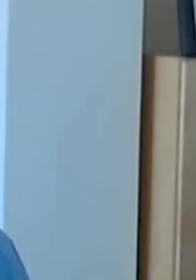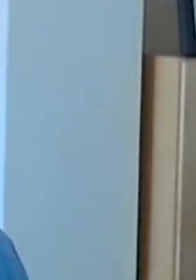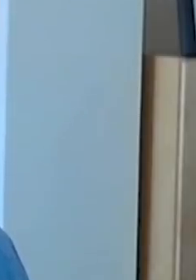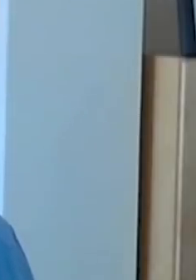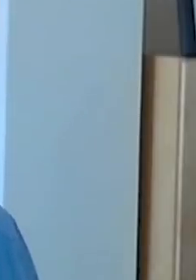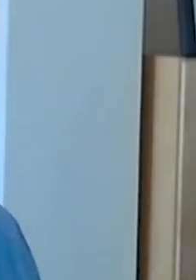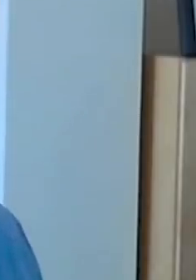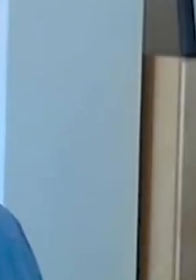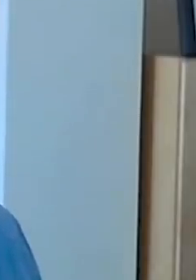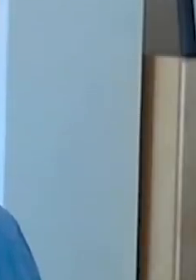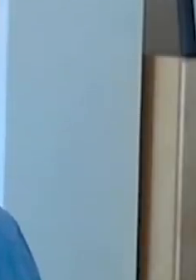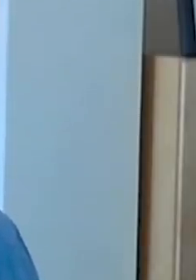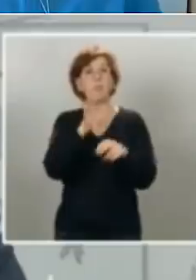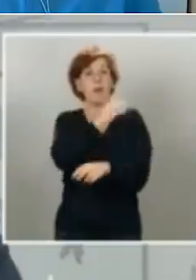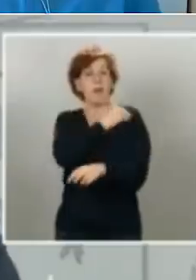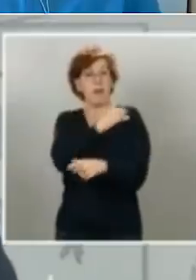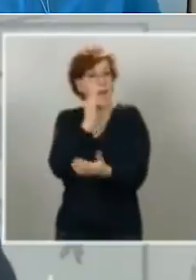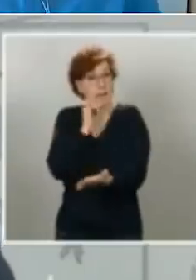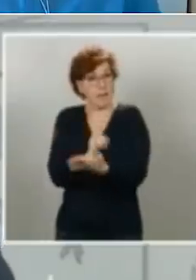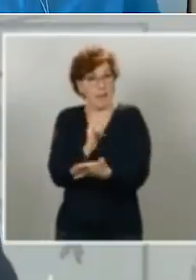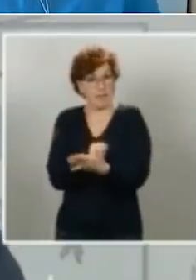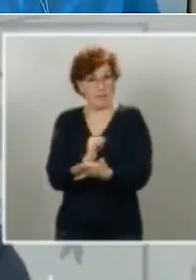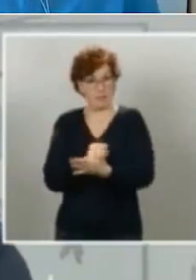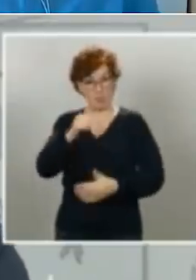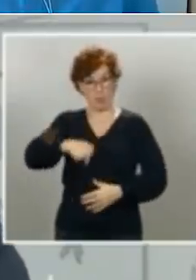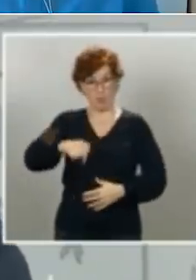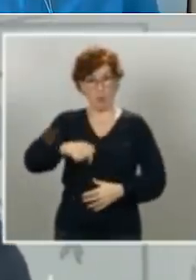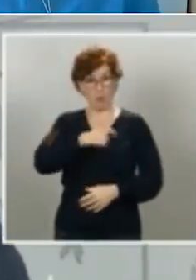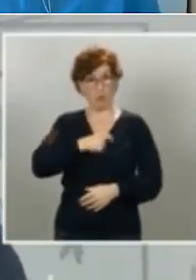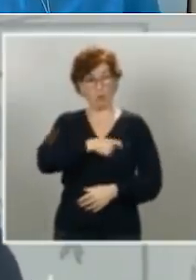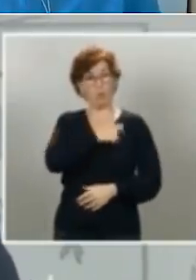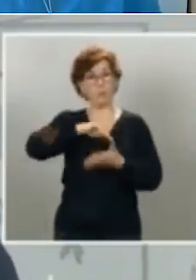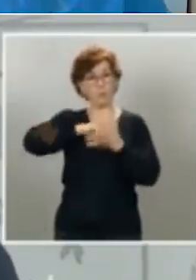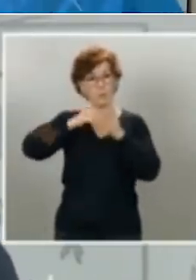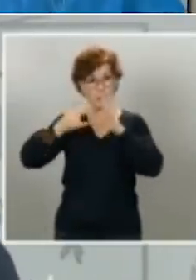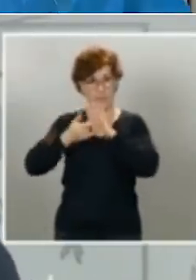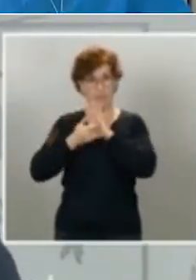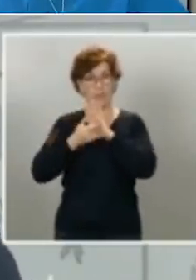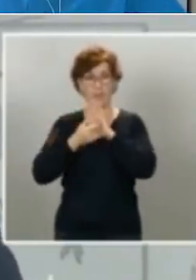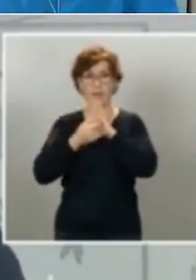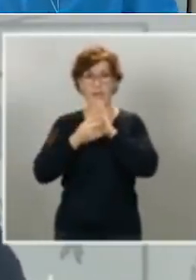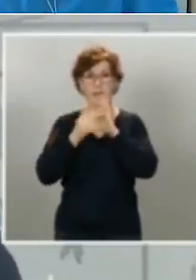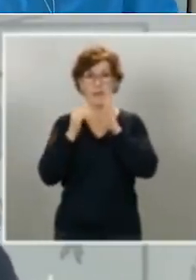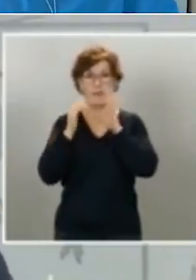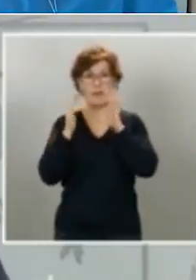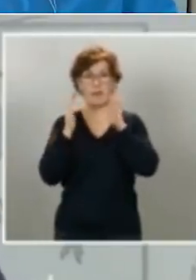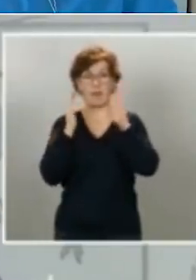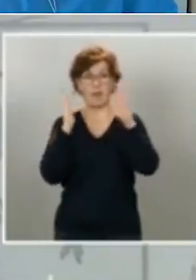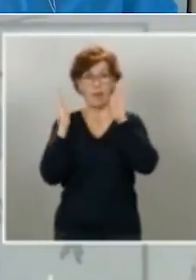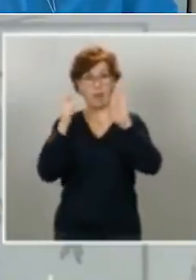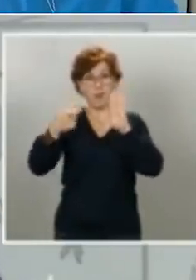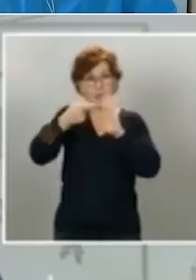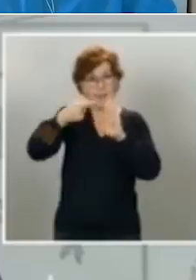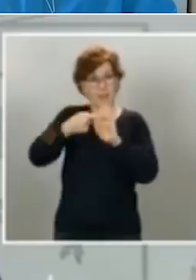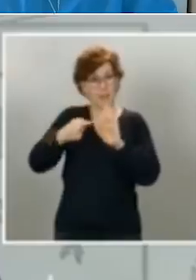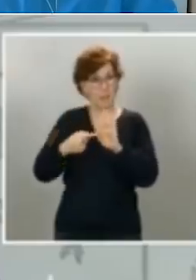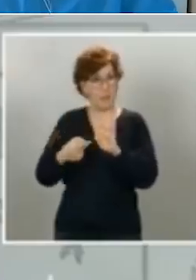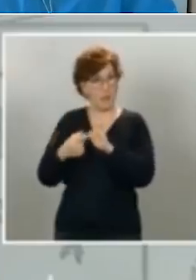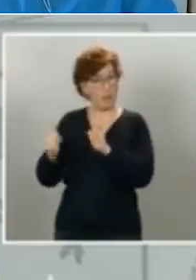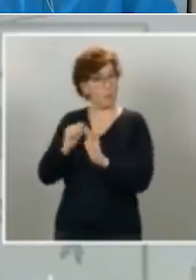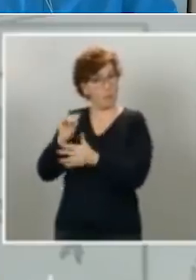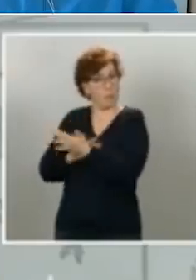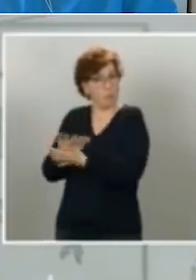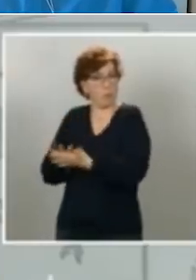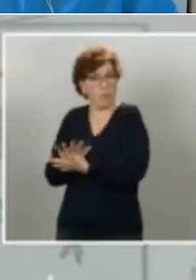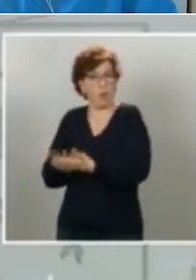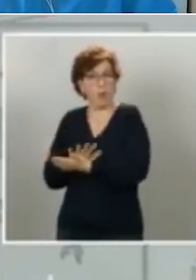que devolverlo. Bueno, eso es un rescate, eso es un rescate soberano. ¿Cuál ha sido la respuesta de Europa? La respuesta de Europa ha sido